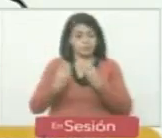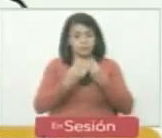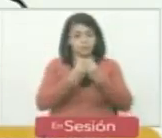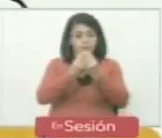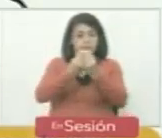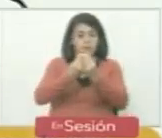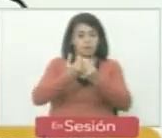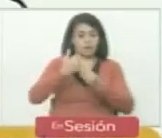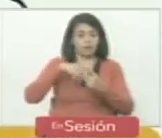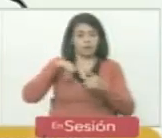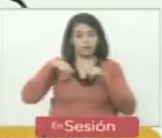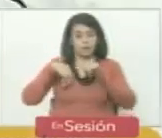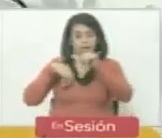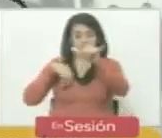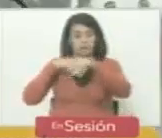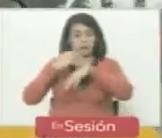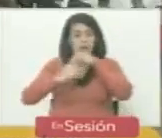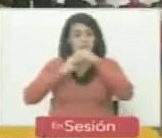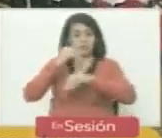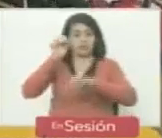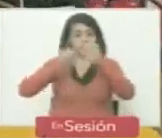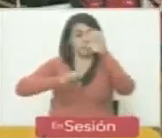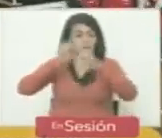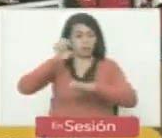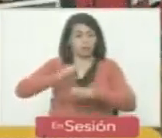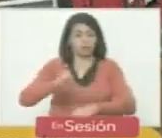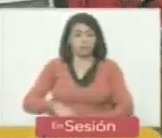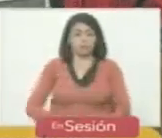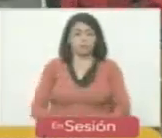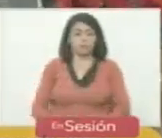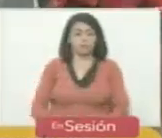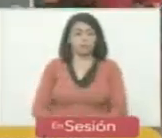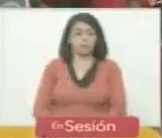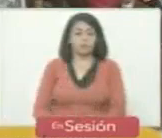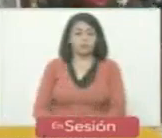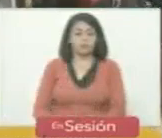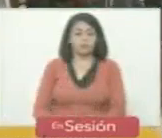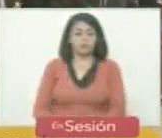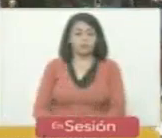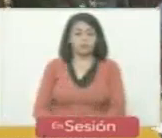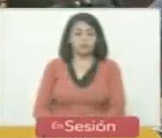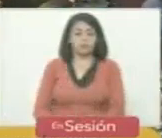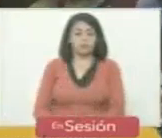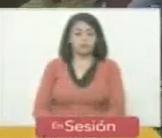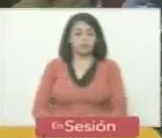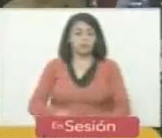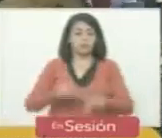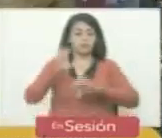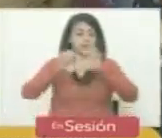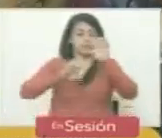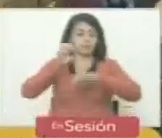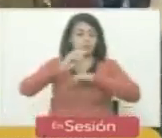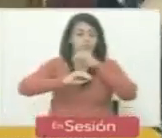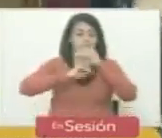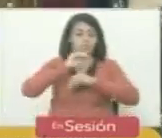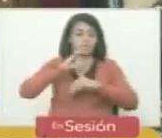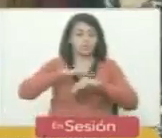aeronave para realizarle un supuesto chequeo de rigor. Los chequeos se